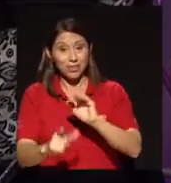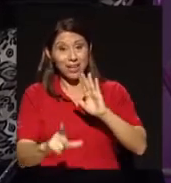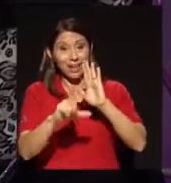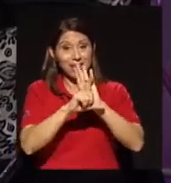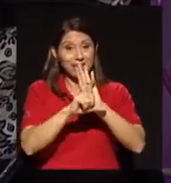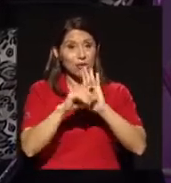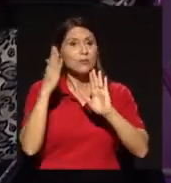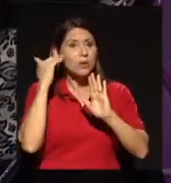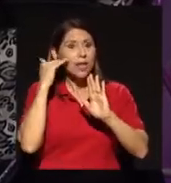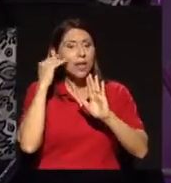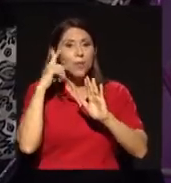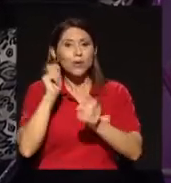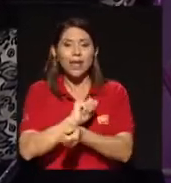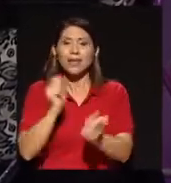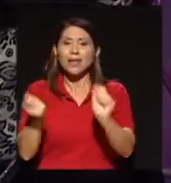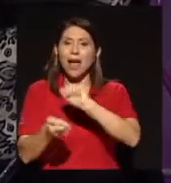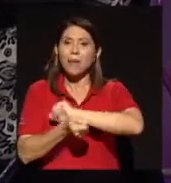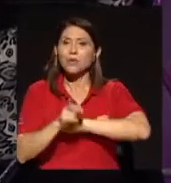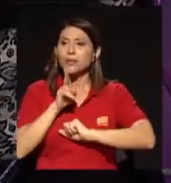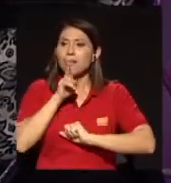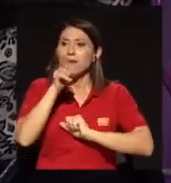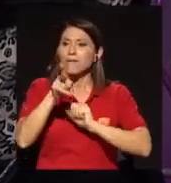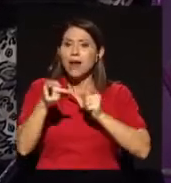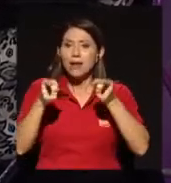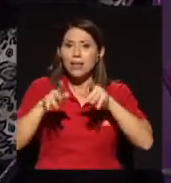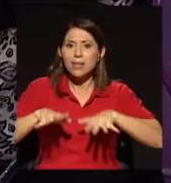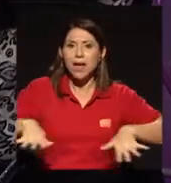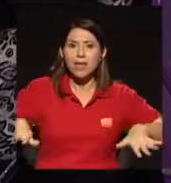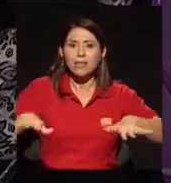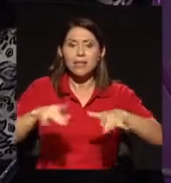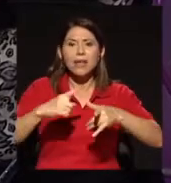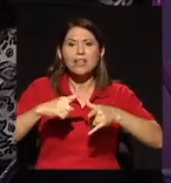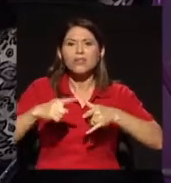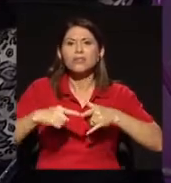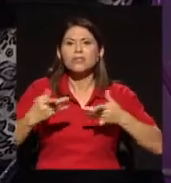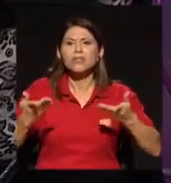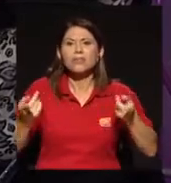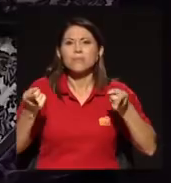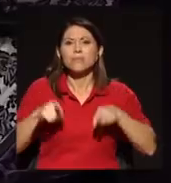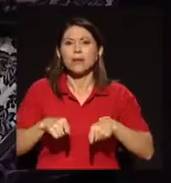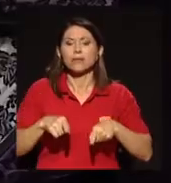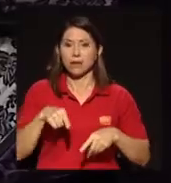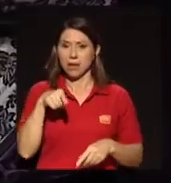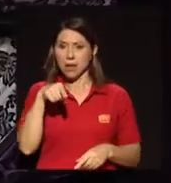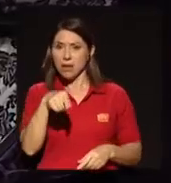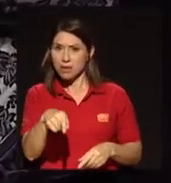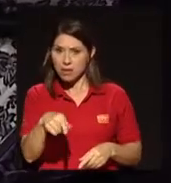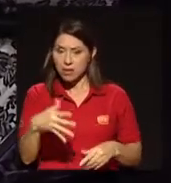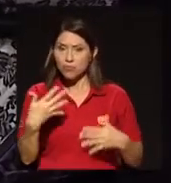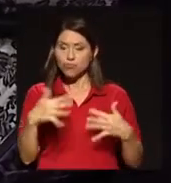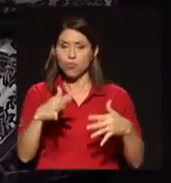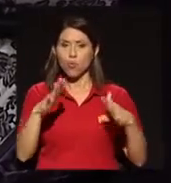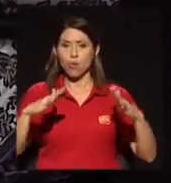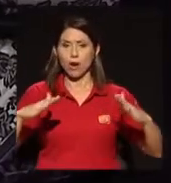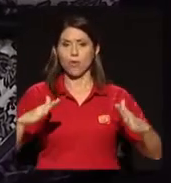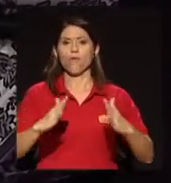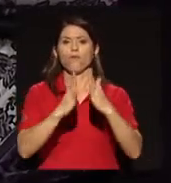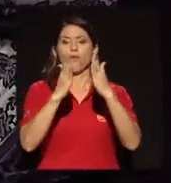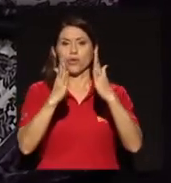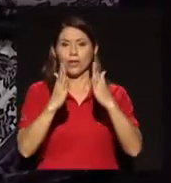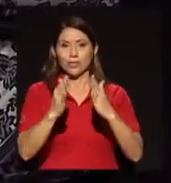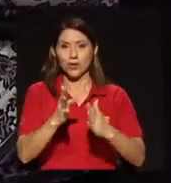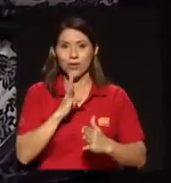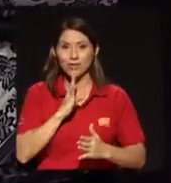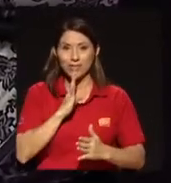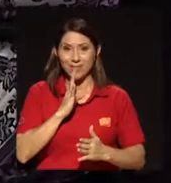en la realidad. Correcto. Entonces, ¿qué es lo que pasa? Que estamos teniendo ahí una confrontación, ¿verdad? Uh-huh. Que era lo que nos estaba